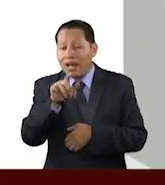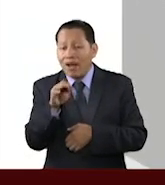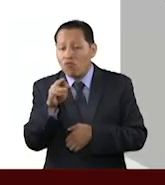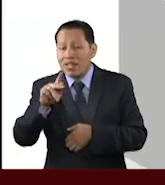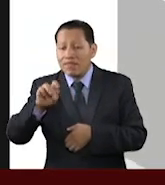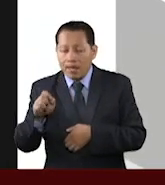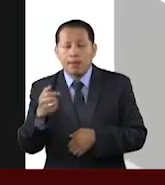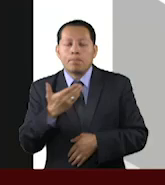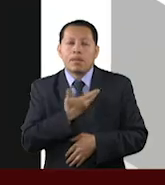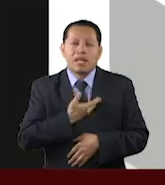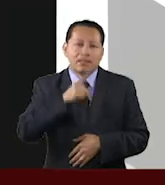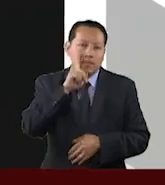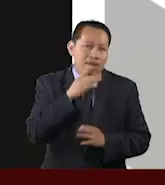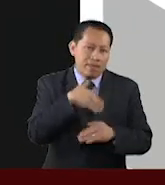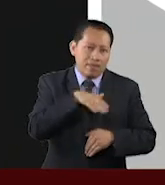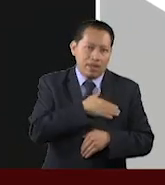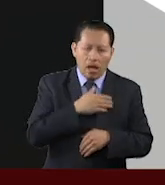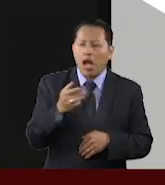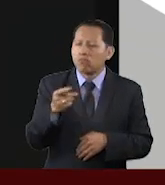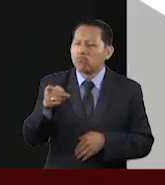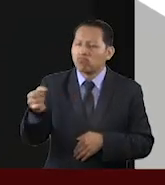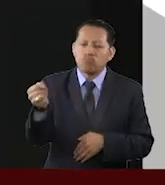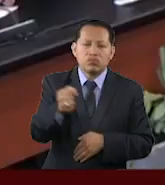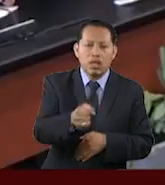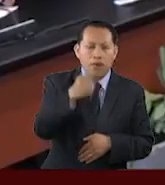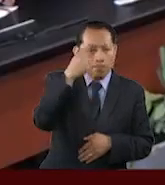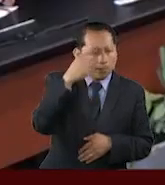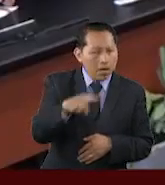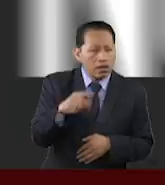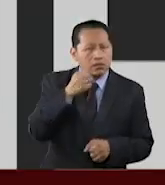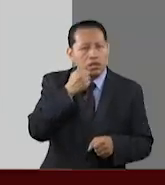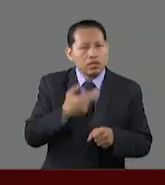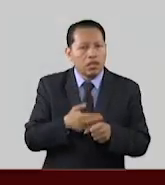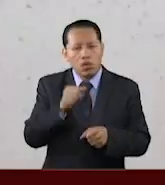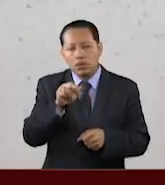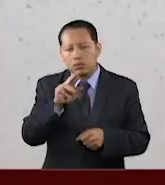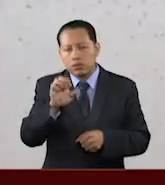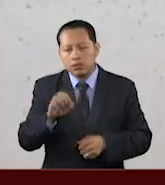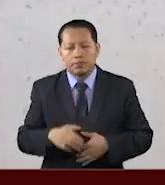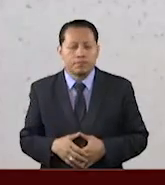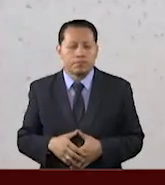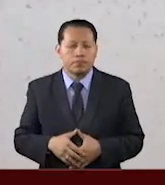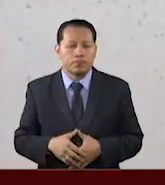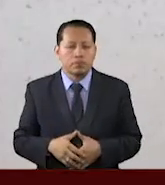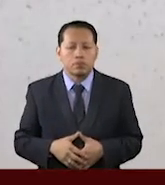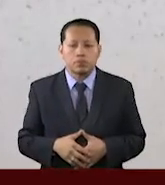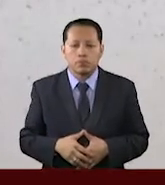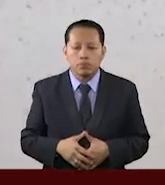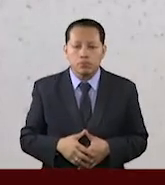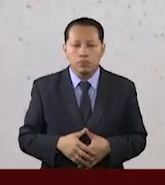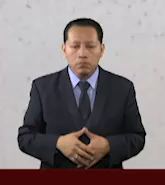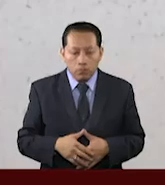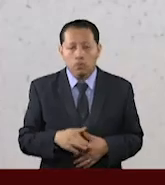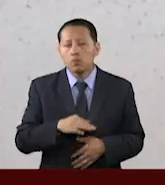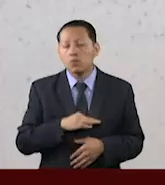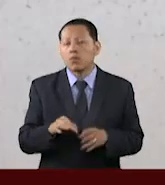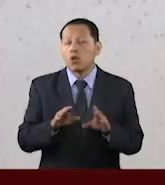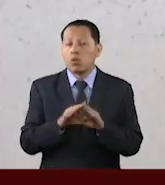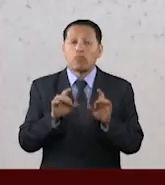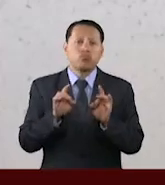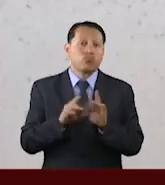la presidenta de la República como secretario de relaciones exteriores ante pues eventos